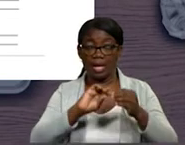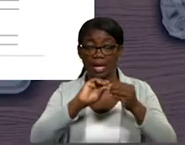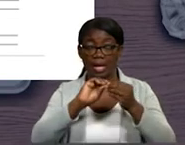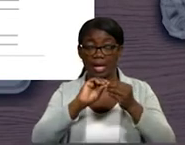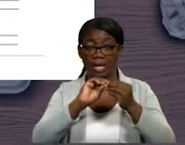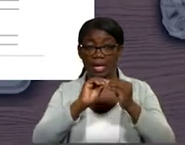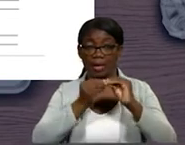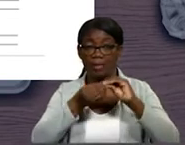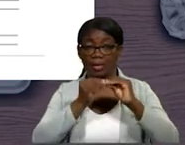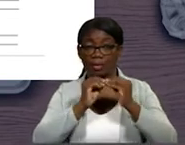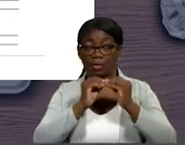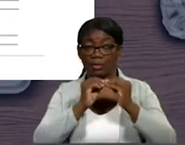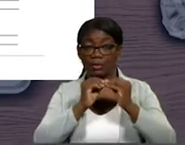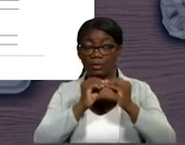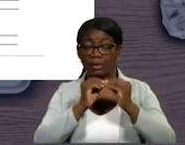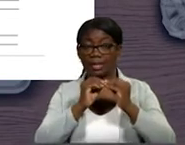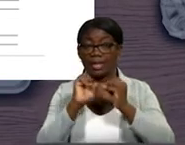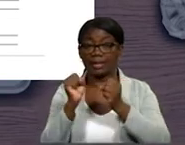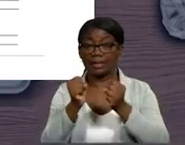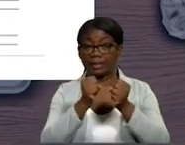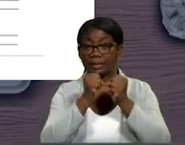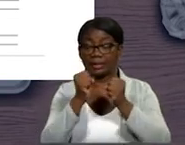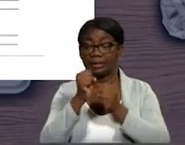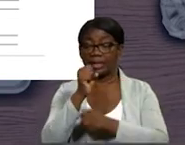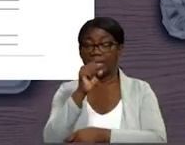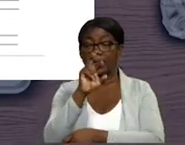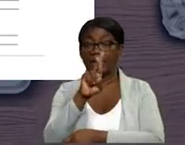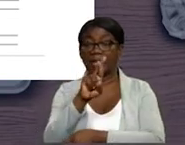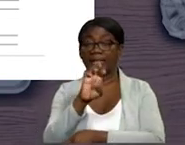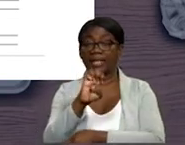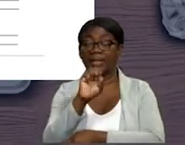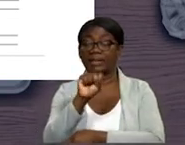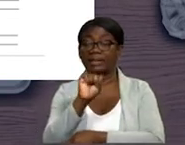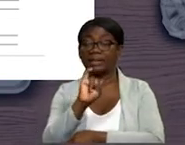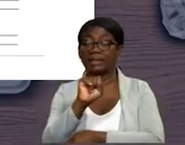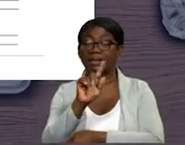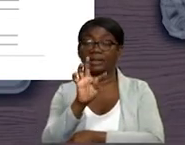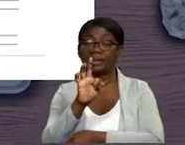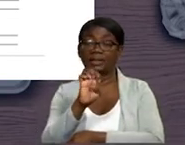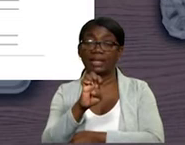la resistencia de montaje superficial, tecnología de montaje superficial. Van